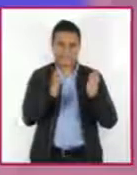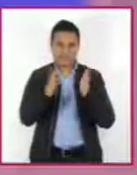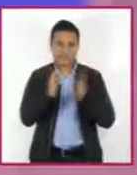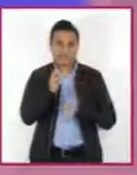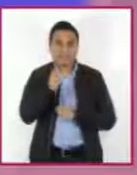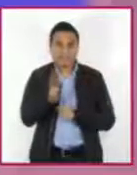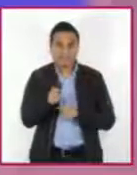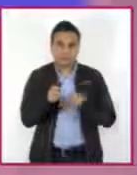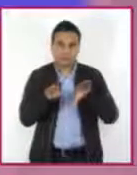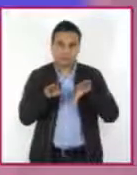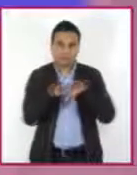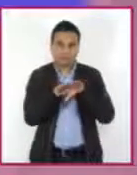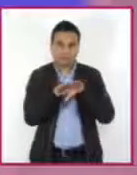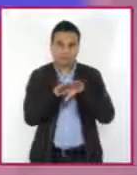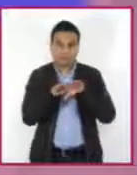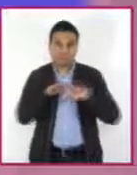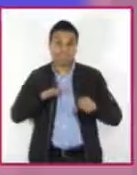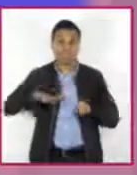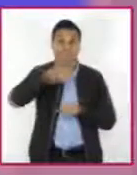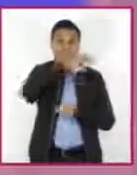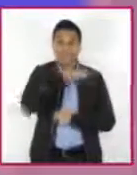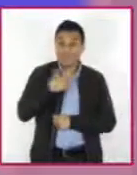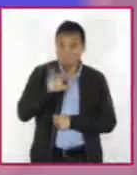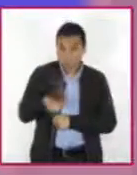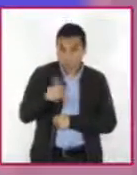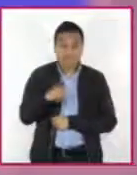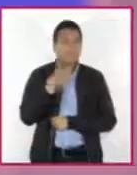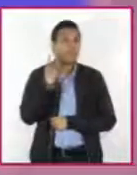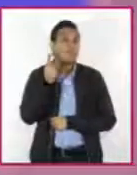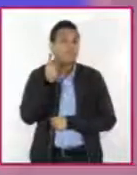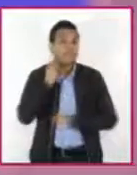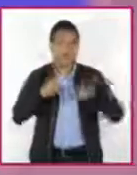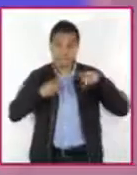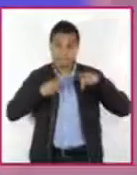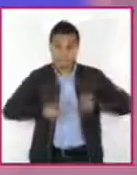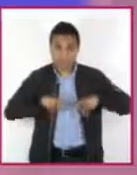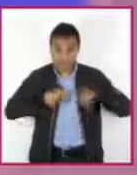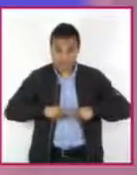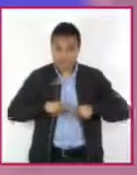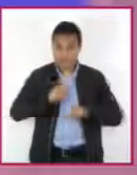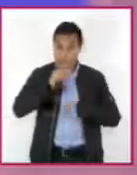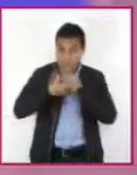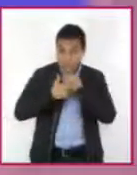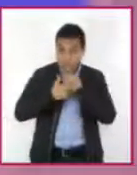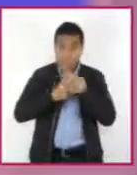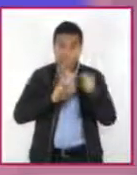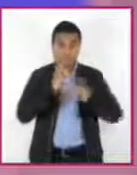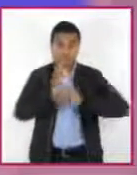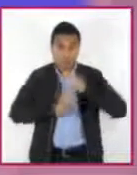transformación de las estructuras económicas, políticas y sociales de Europa y del mundo.